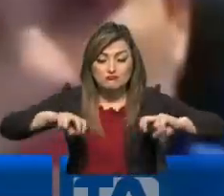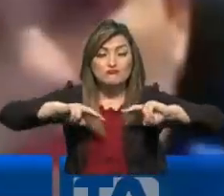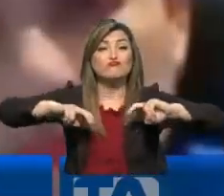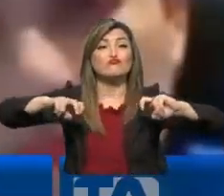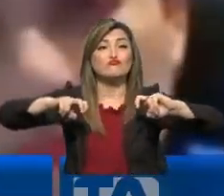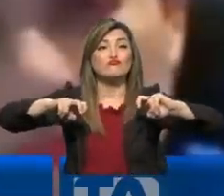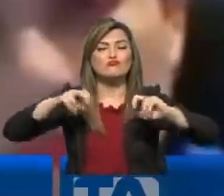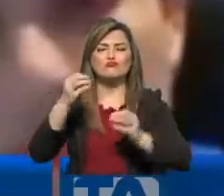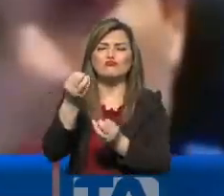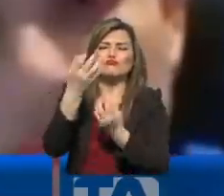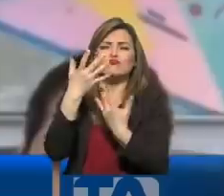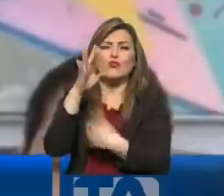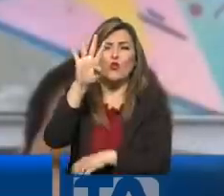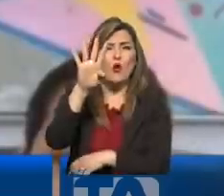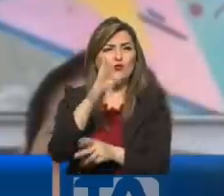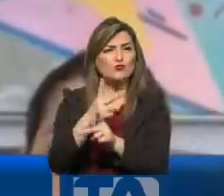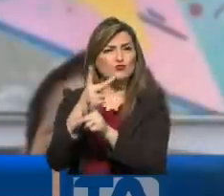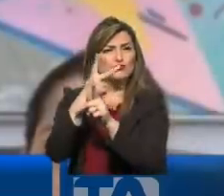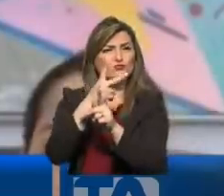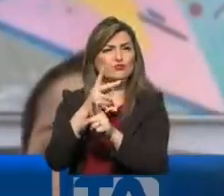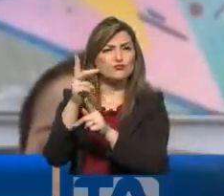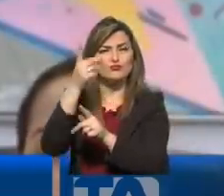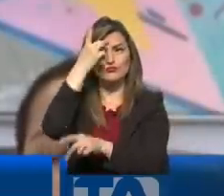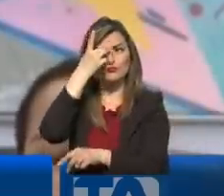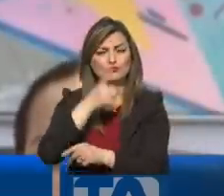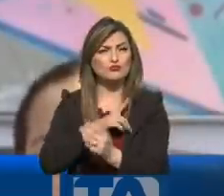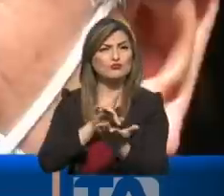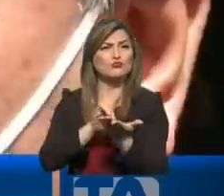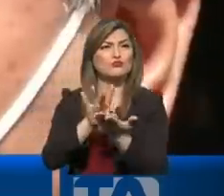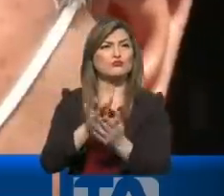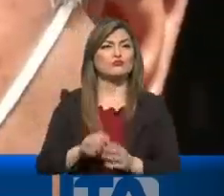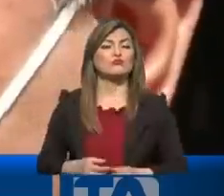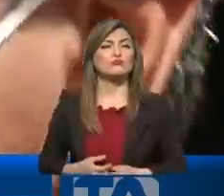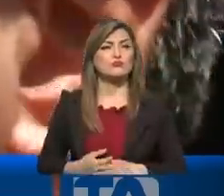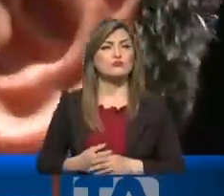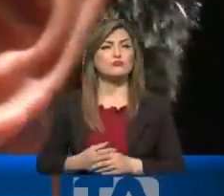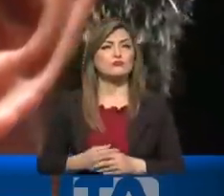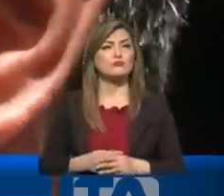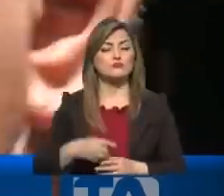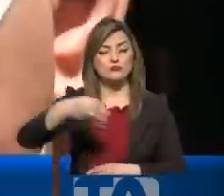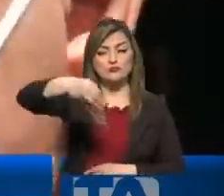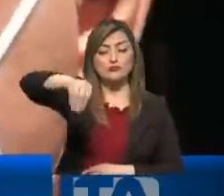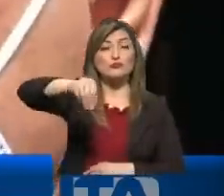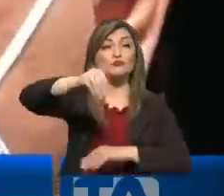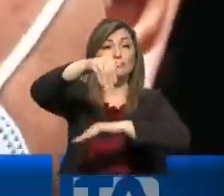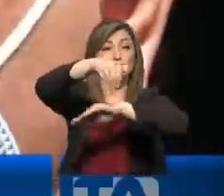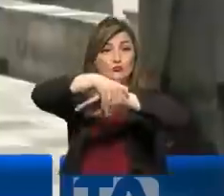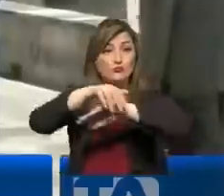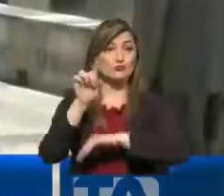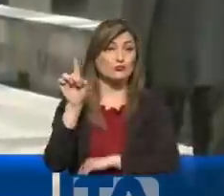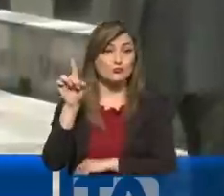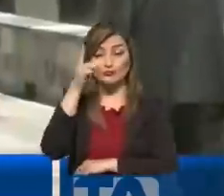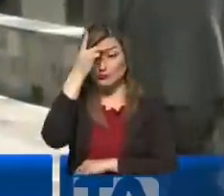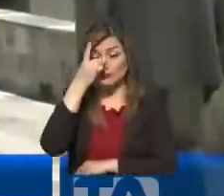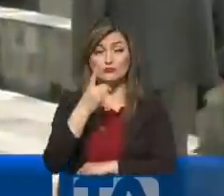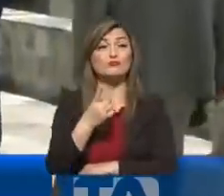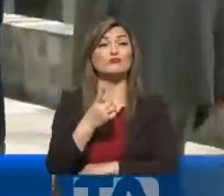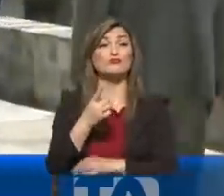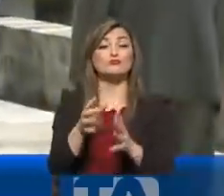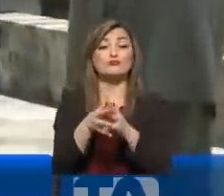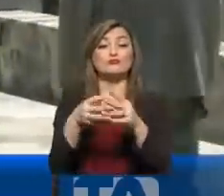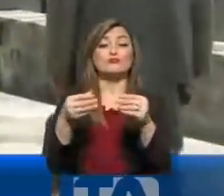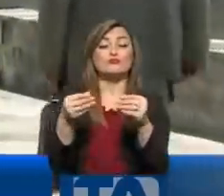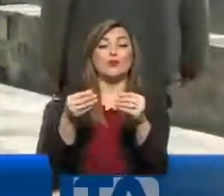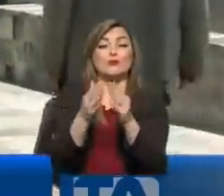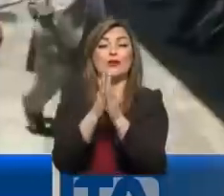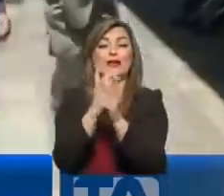solicitado información sobre los 4 consejeros que resolvieron la remoción. Mientras, este miércoles por la tarde se espera que se resuelva el pedido de acción